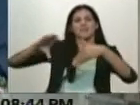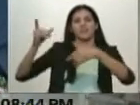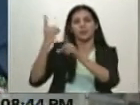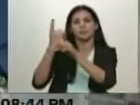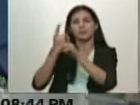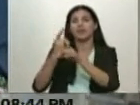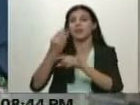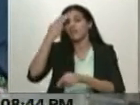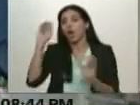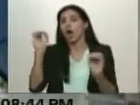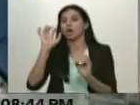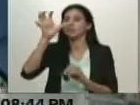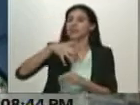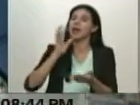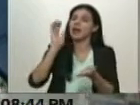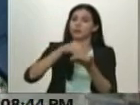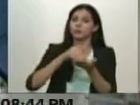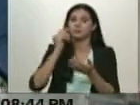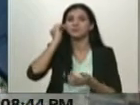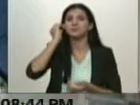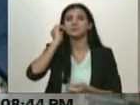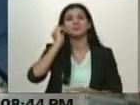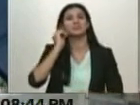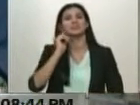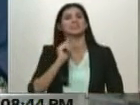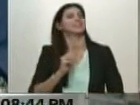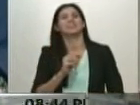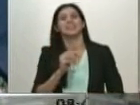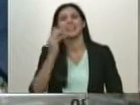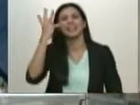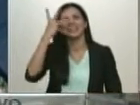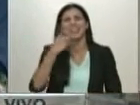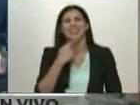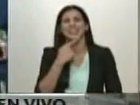los Tigres de Aragua. ¿Los Leones de qué?